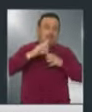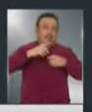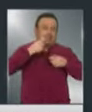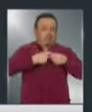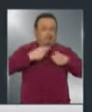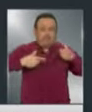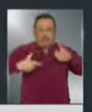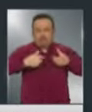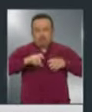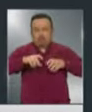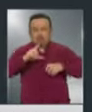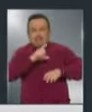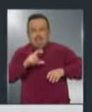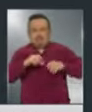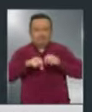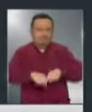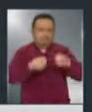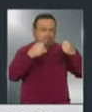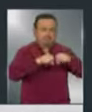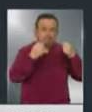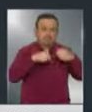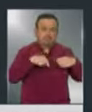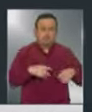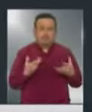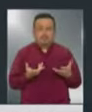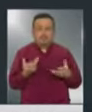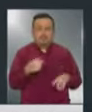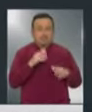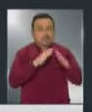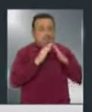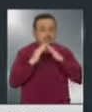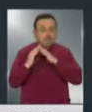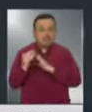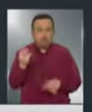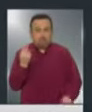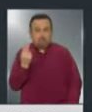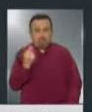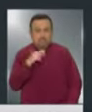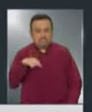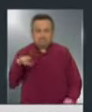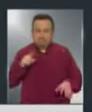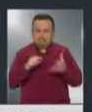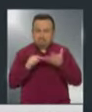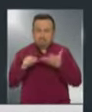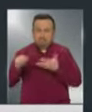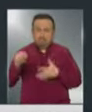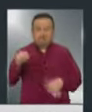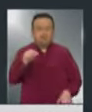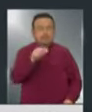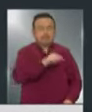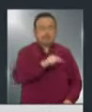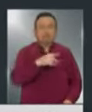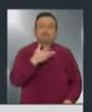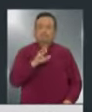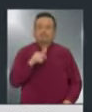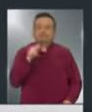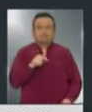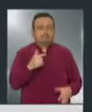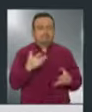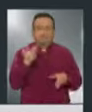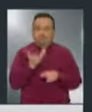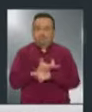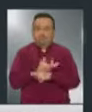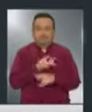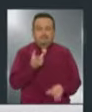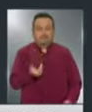que padecer, por lo menos en 12 viviendas, este tipo de casos que lamentablemente